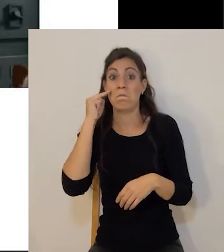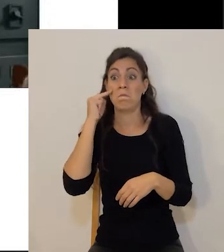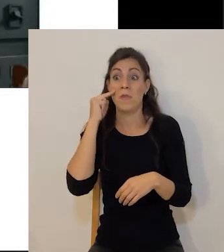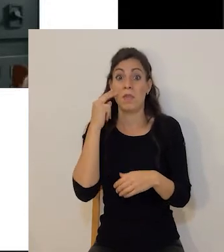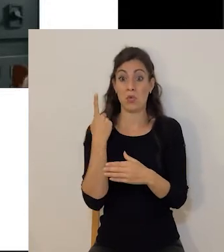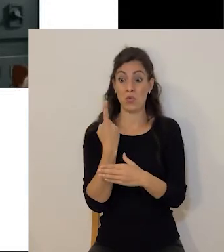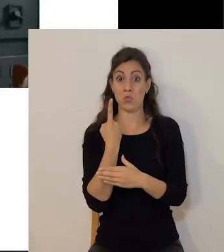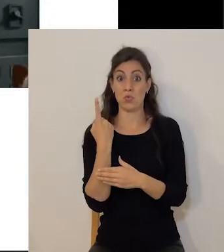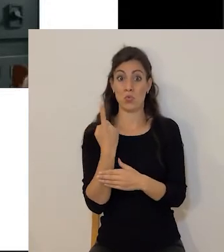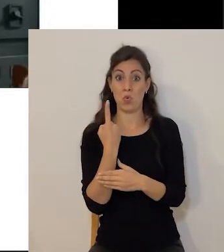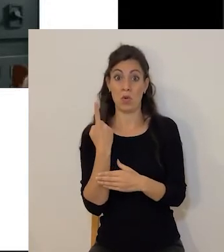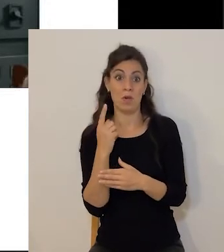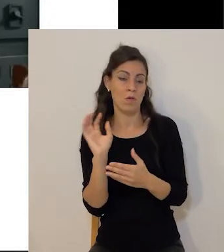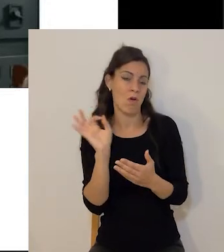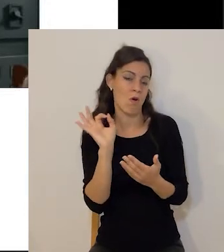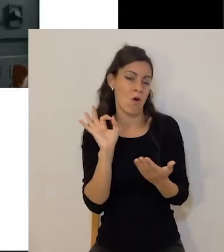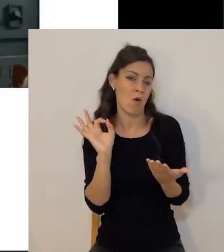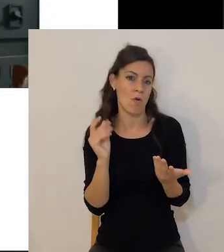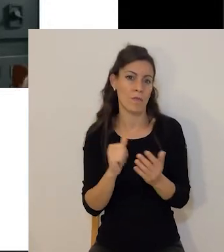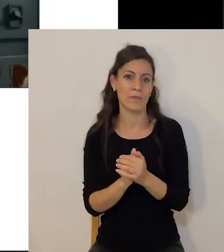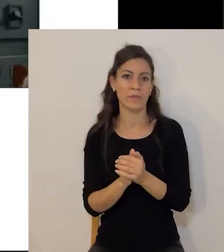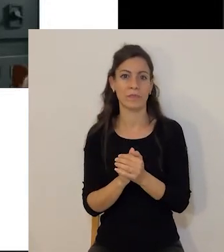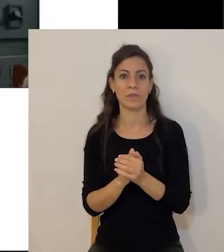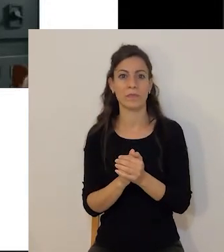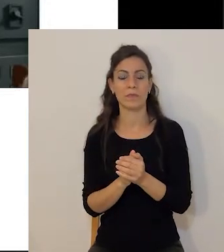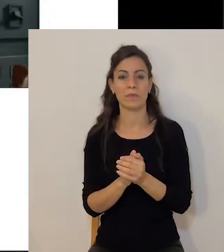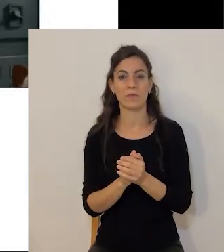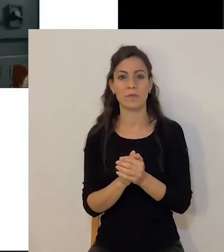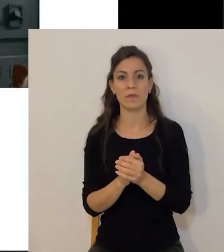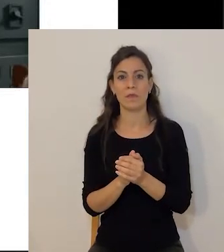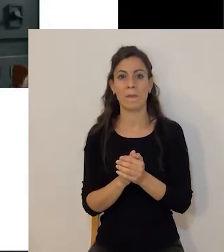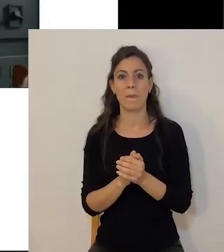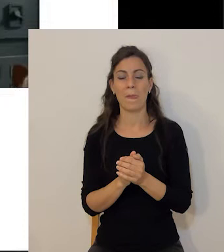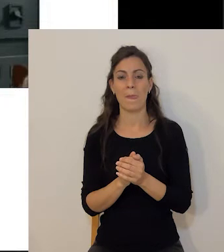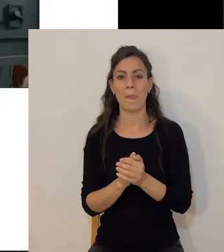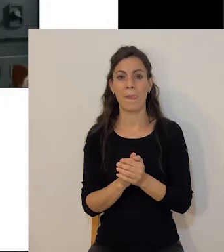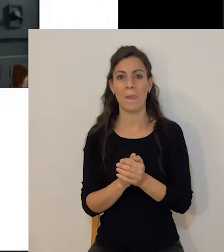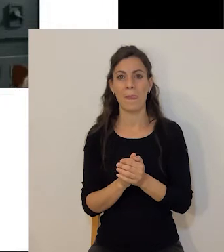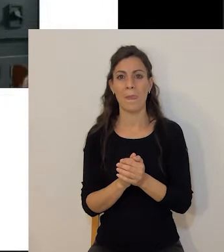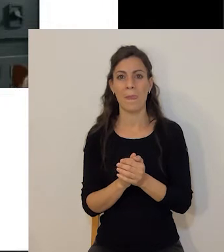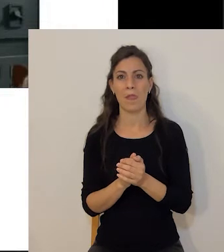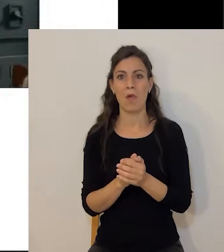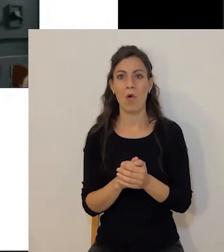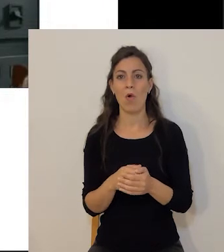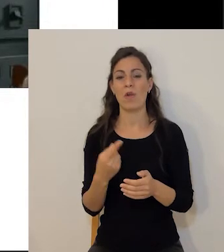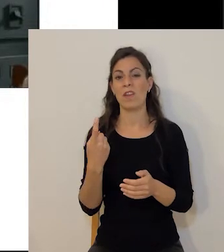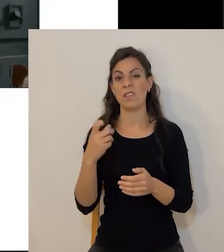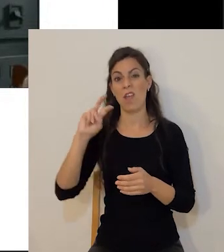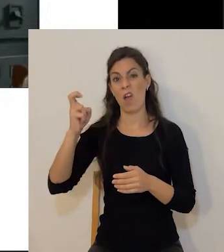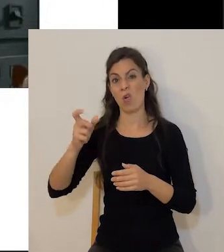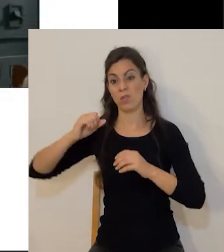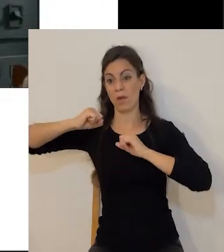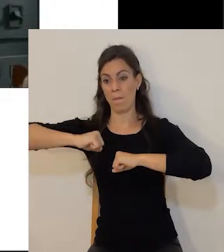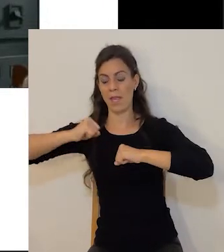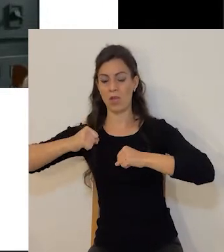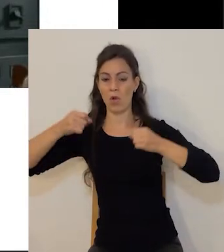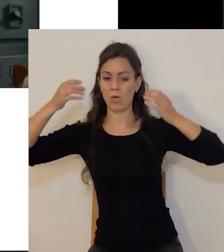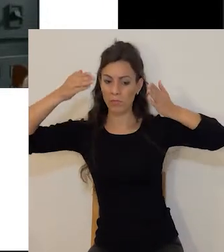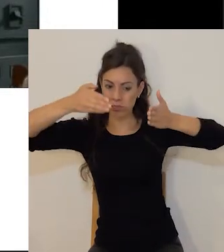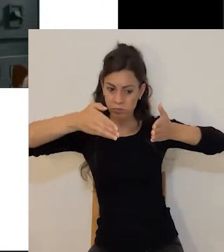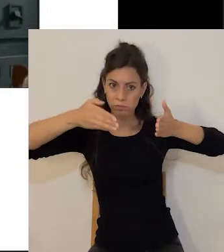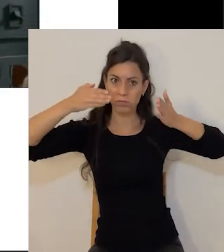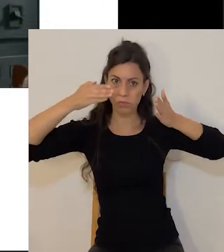dejen solo, un niño que necesita una supervisión constante o que no se les facilita